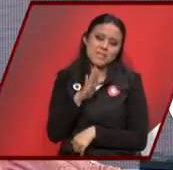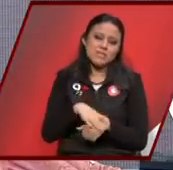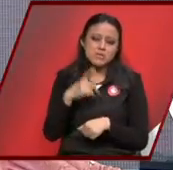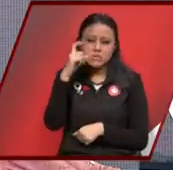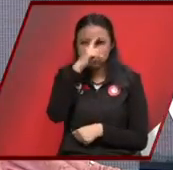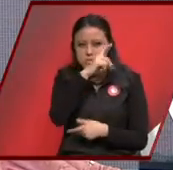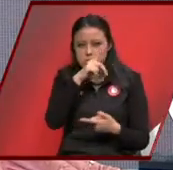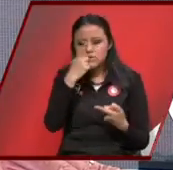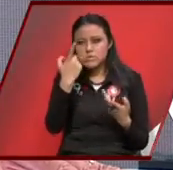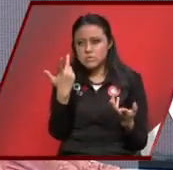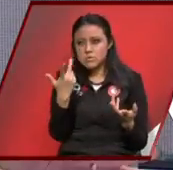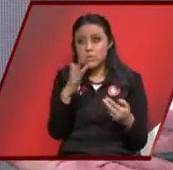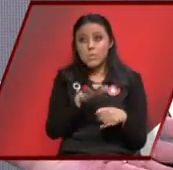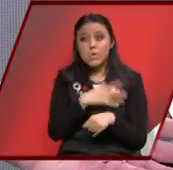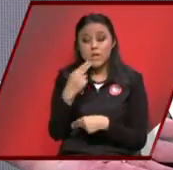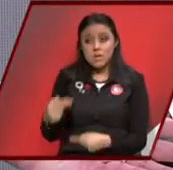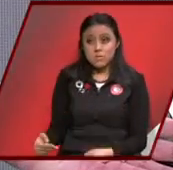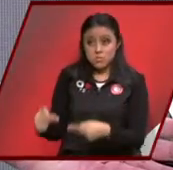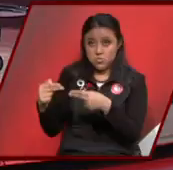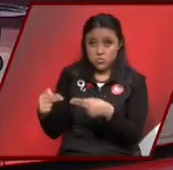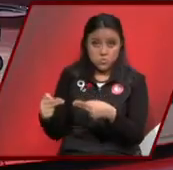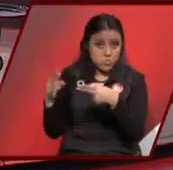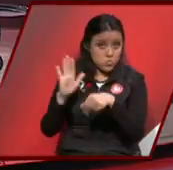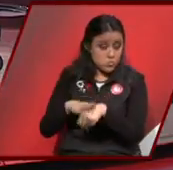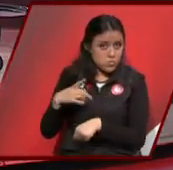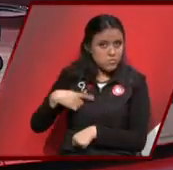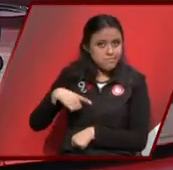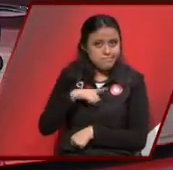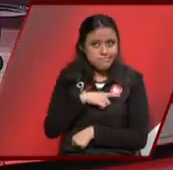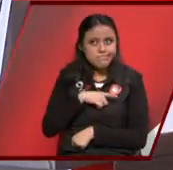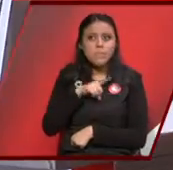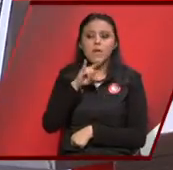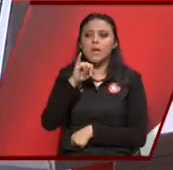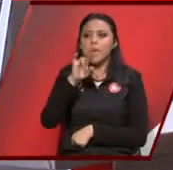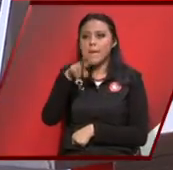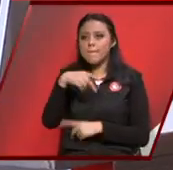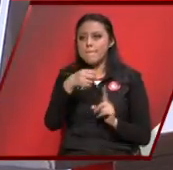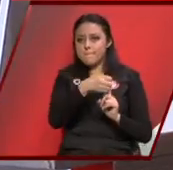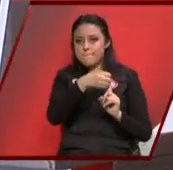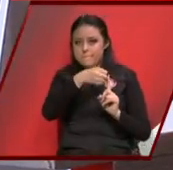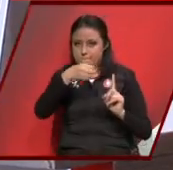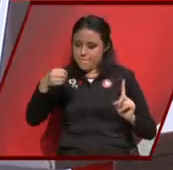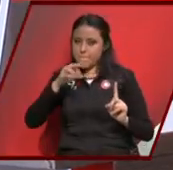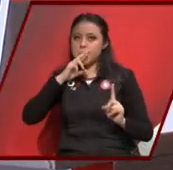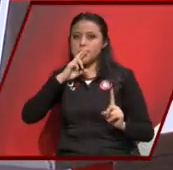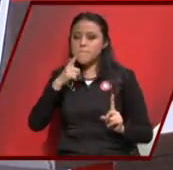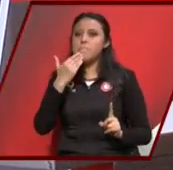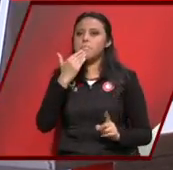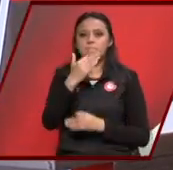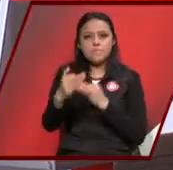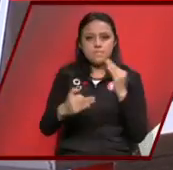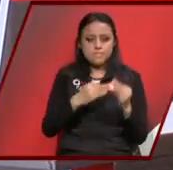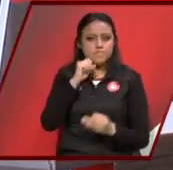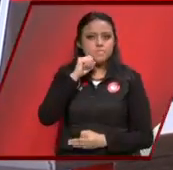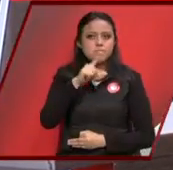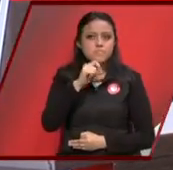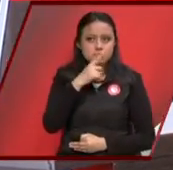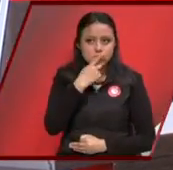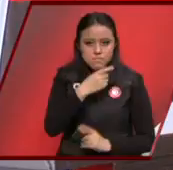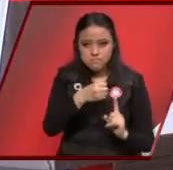hablar con todos los negocios que existen aquí que generan empleos. Pero fíjate que por fortuna están organizados y en la mejor disposición todos